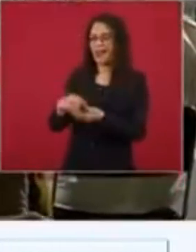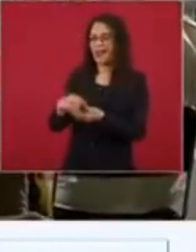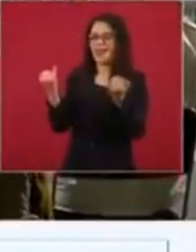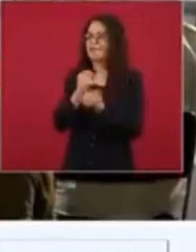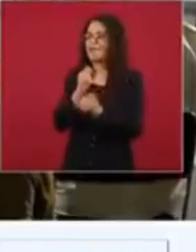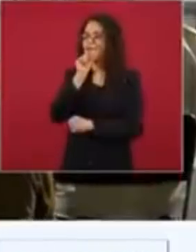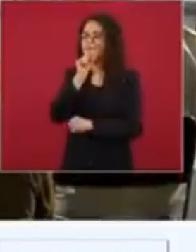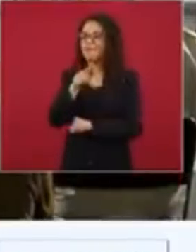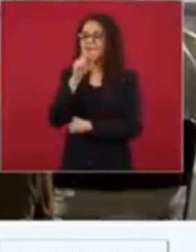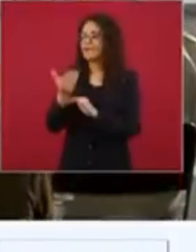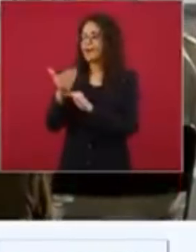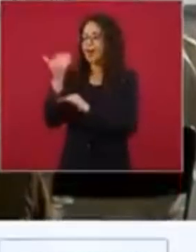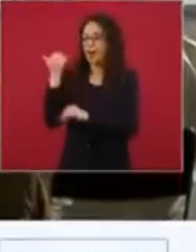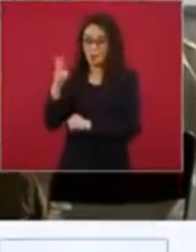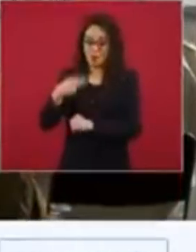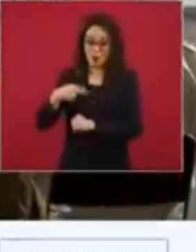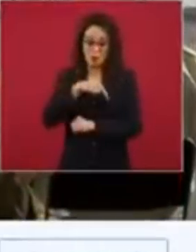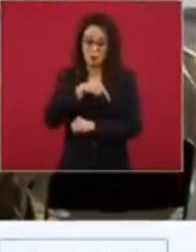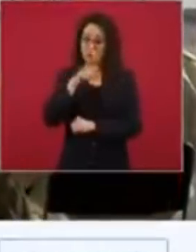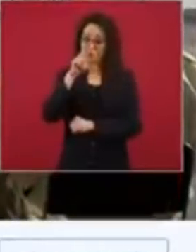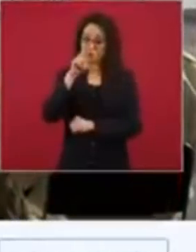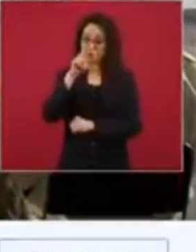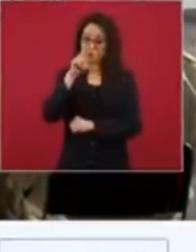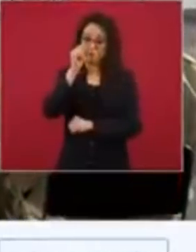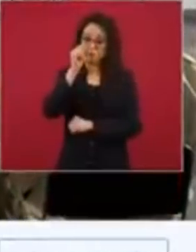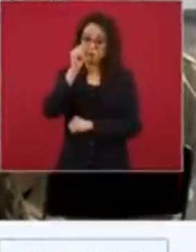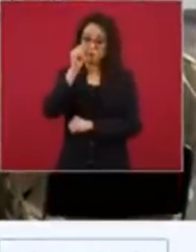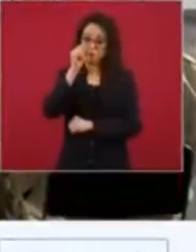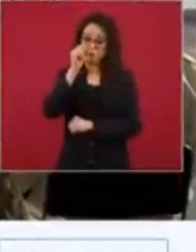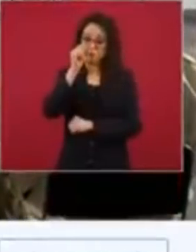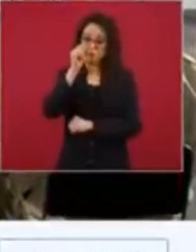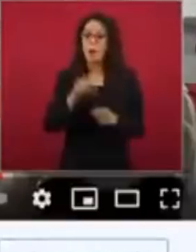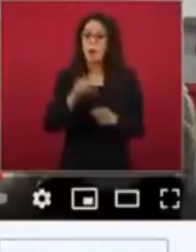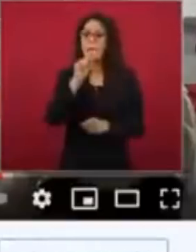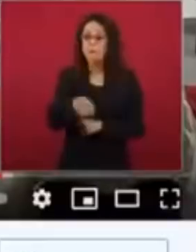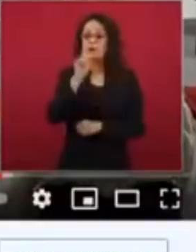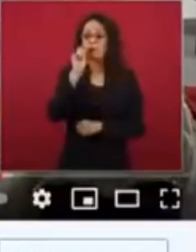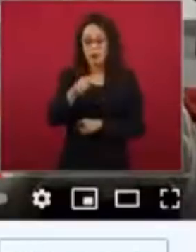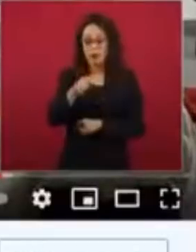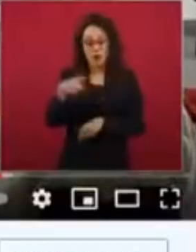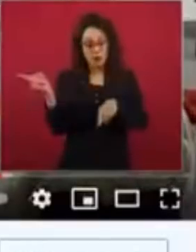como no se permite la corrupción, como no se permiten los lujos en el gobierno,